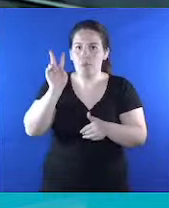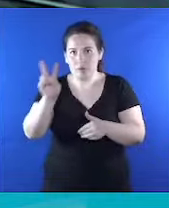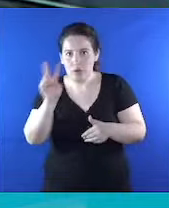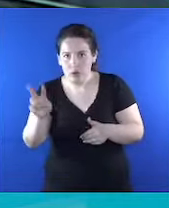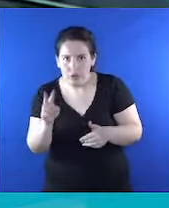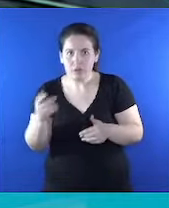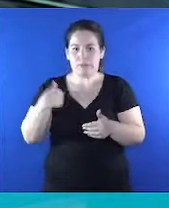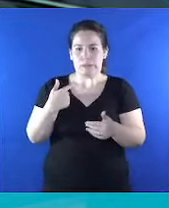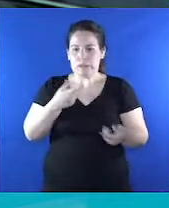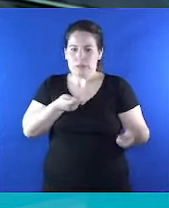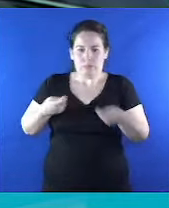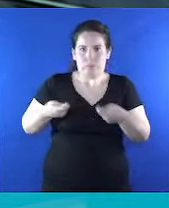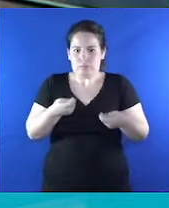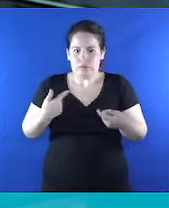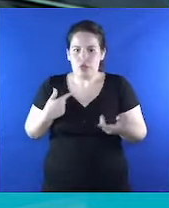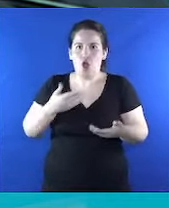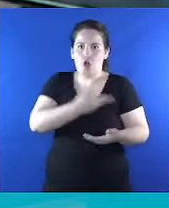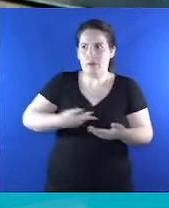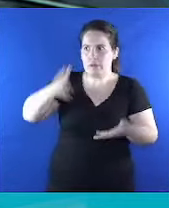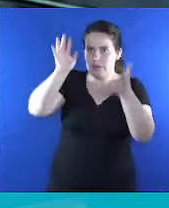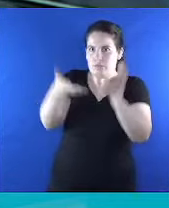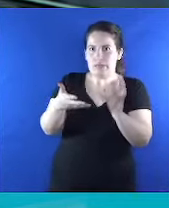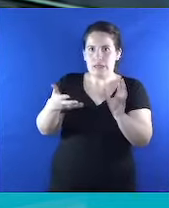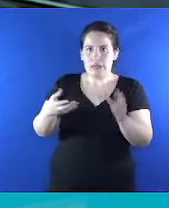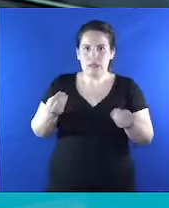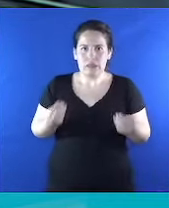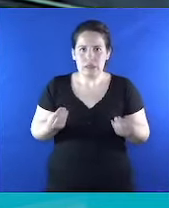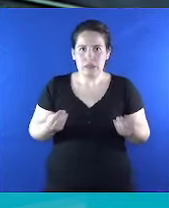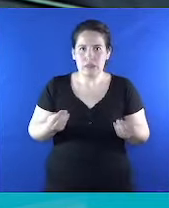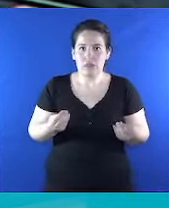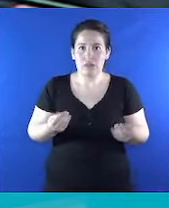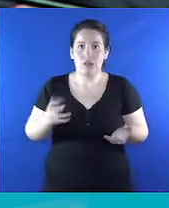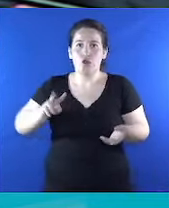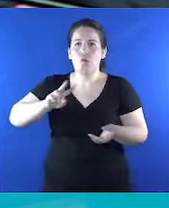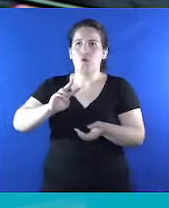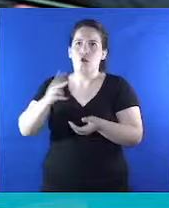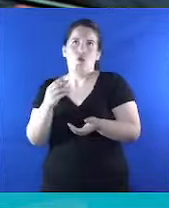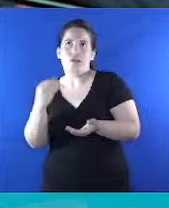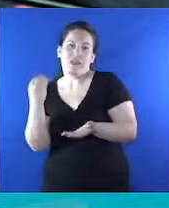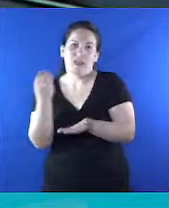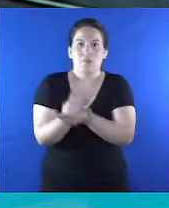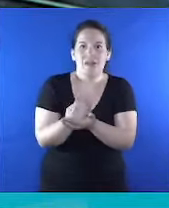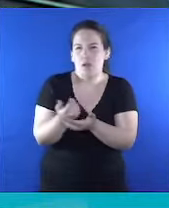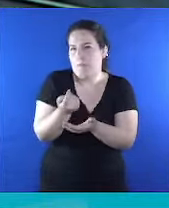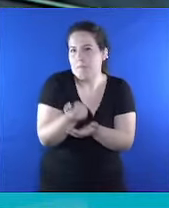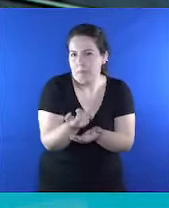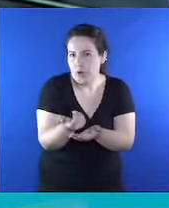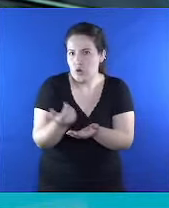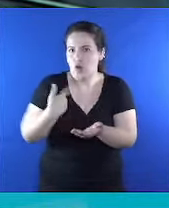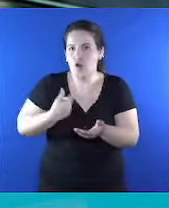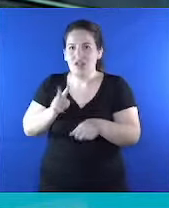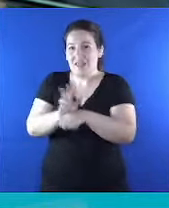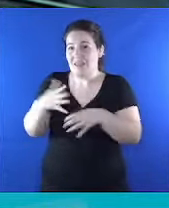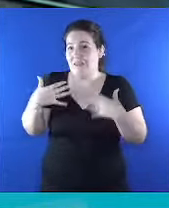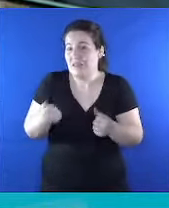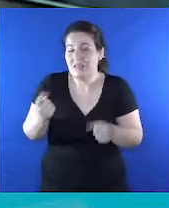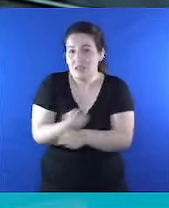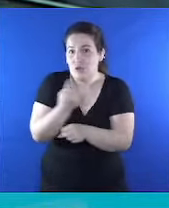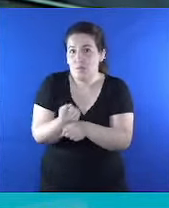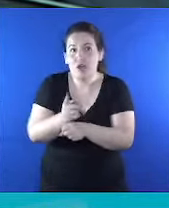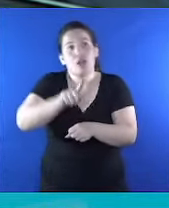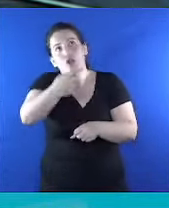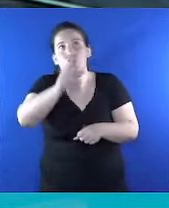políticas del gobierno de Miley está eh representada o con menor posibilidad de defenderse que por ahí